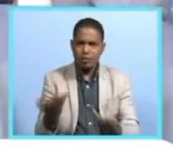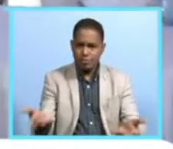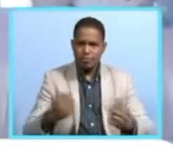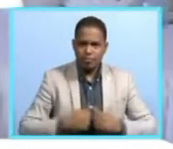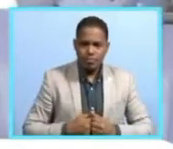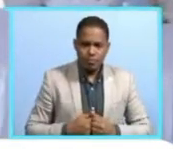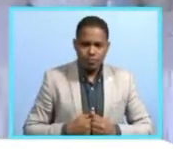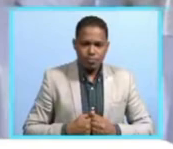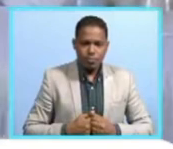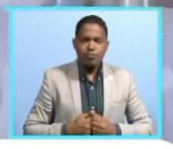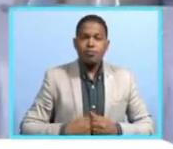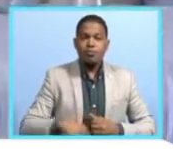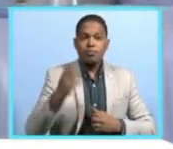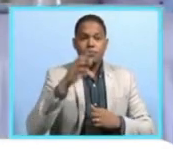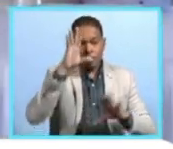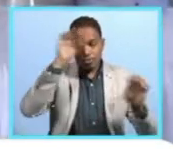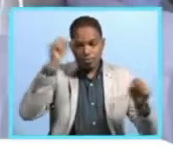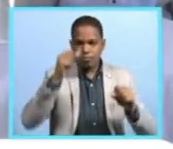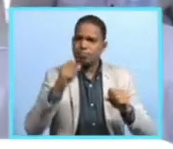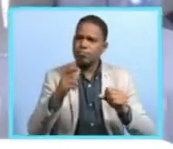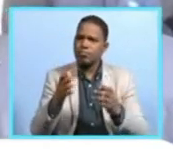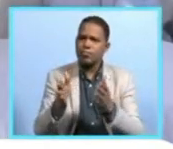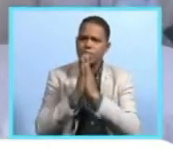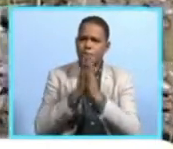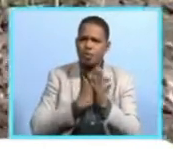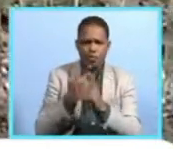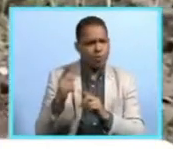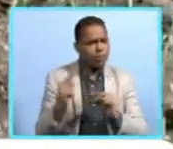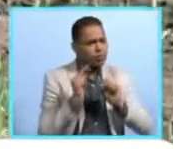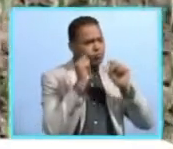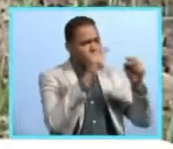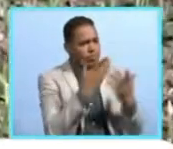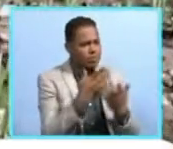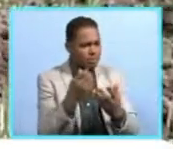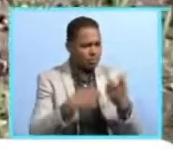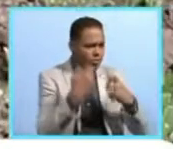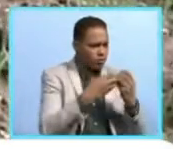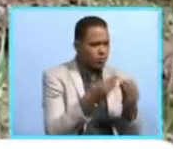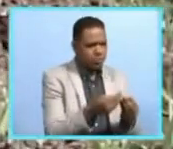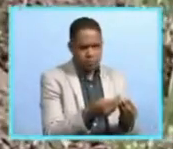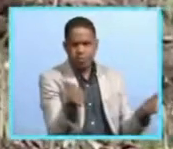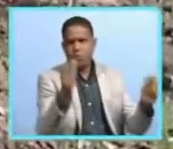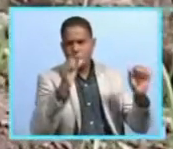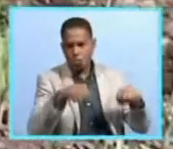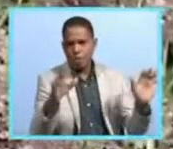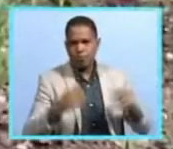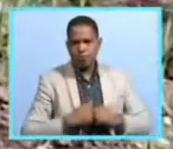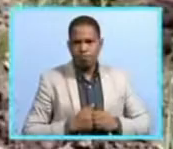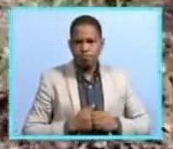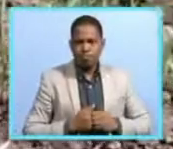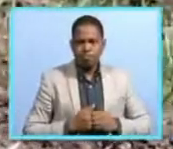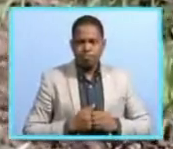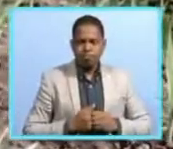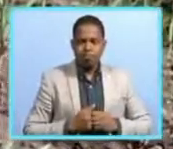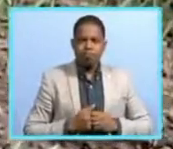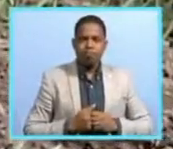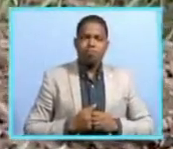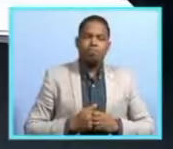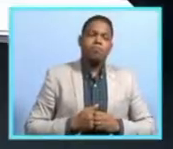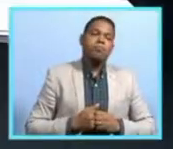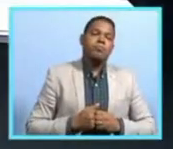al presidente para que solucione esta situación lo antes posible. Ricky Vistiburcio, Central de Noticias.